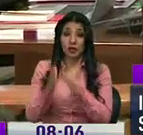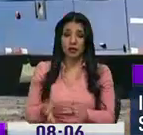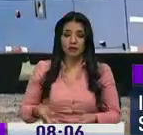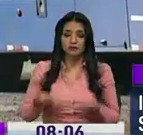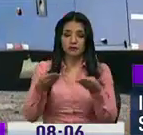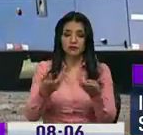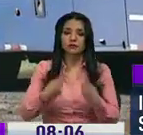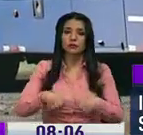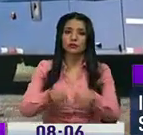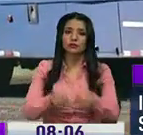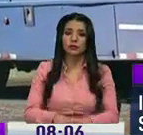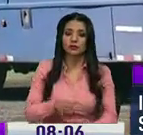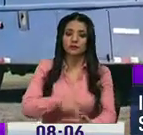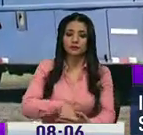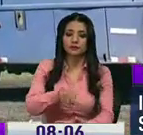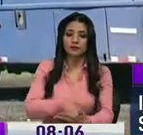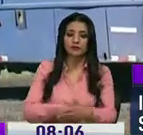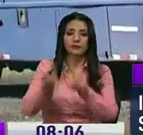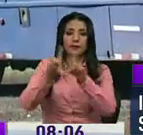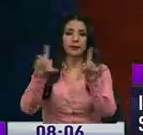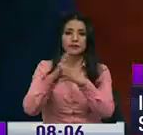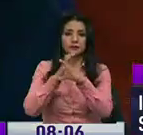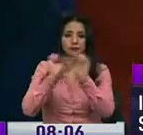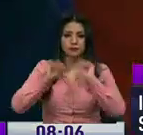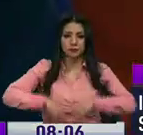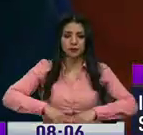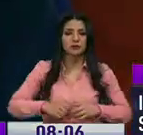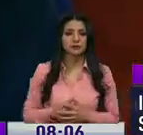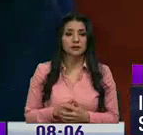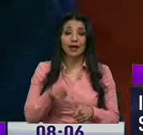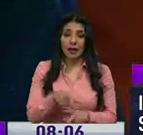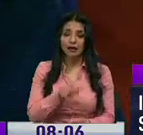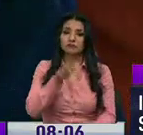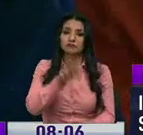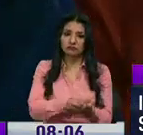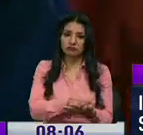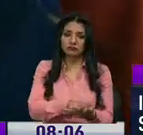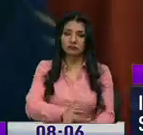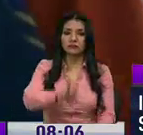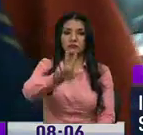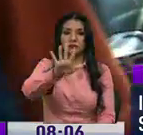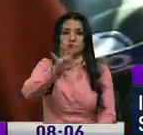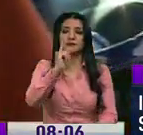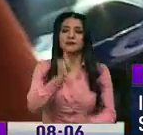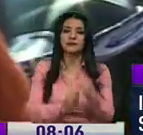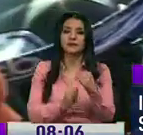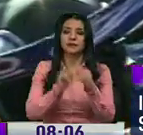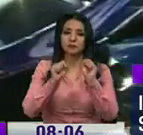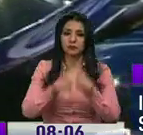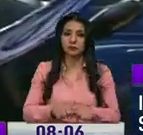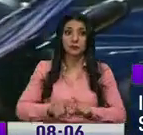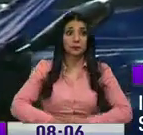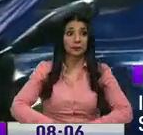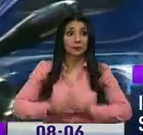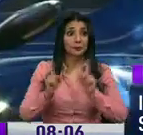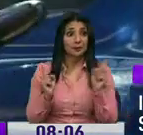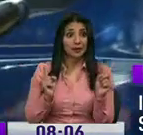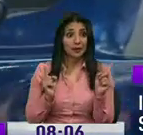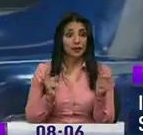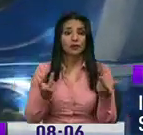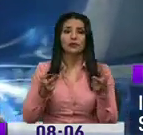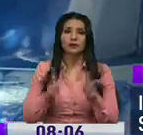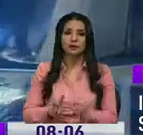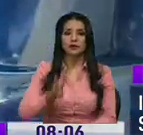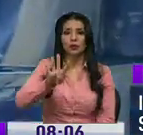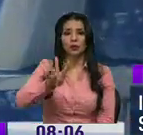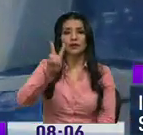el contrato que se firmaría con los transportistas. Ahí se fijaría una tarifa de 35 centavos, pero además se detallarían